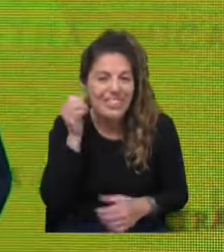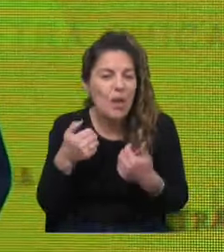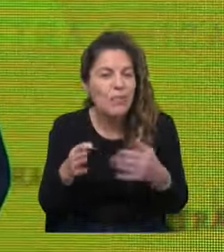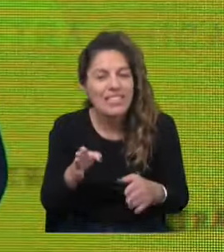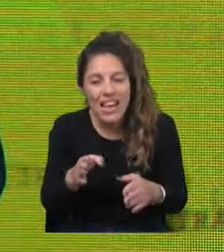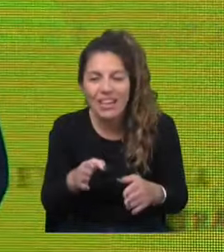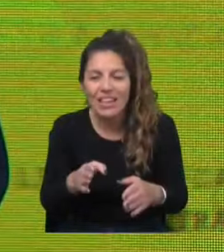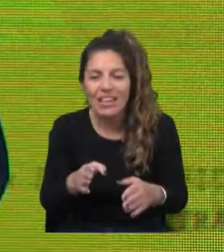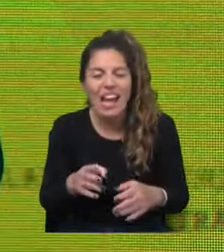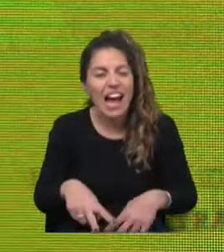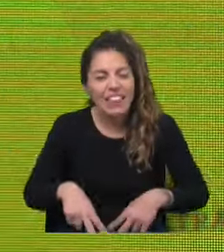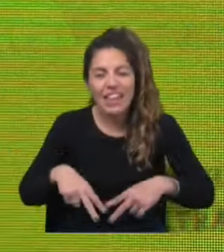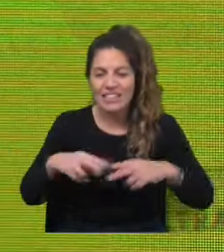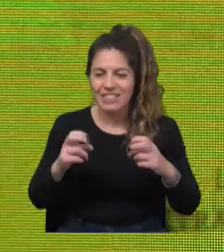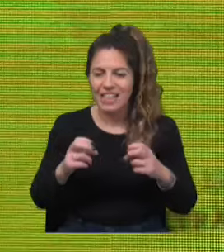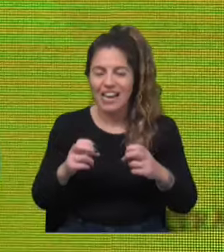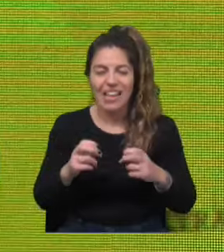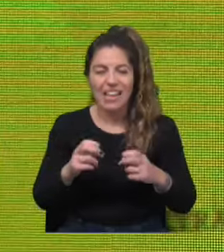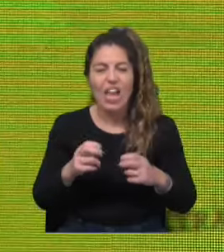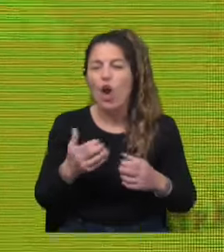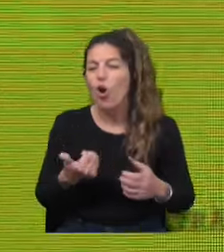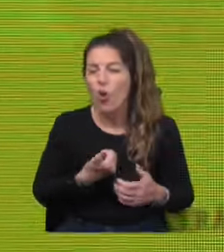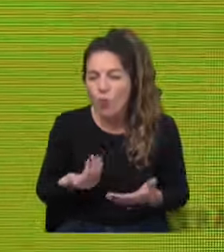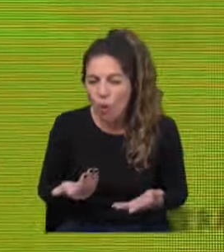a analizar la biografía de cómo,